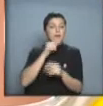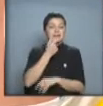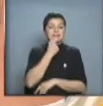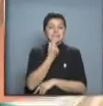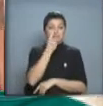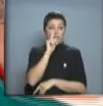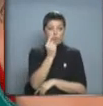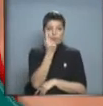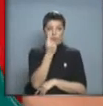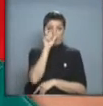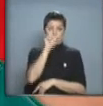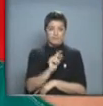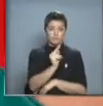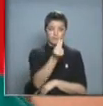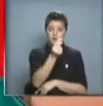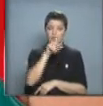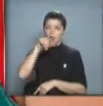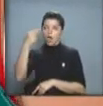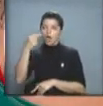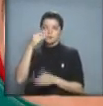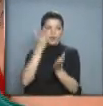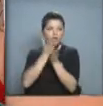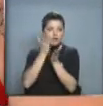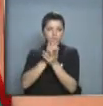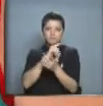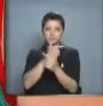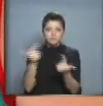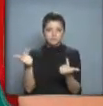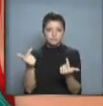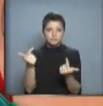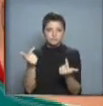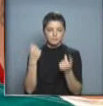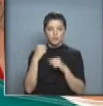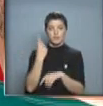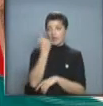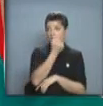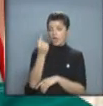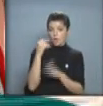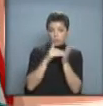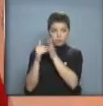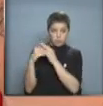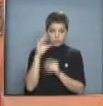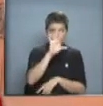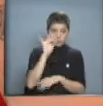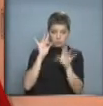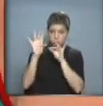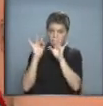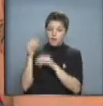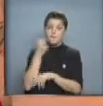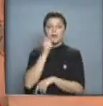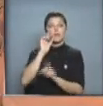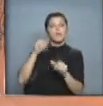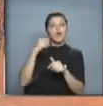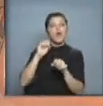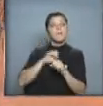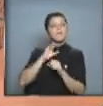porque no existía el matrimonio. Entonces digo, cada uno hace lo que quiere con su vida, pero quiero decir que más allá de una muestra de amor, también tiene que